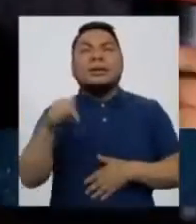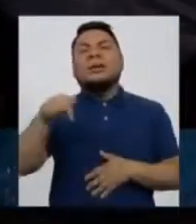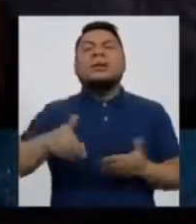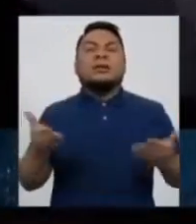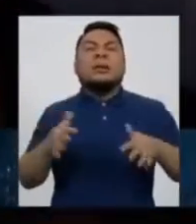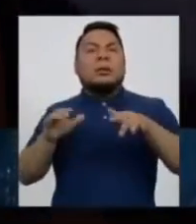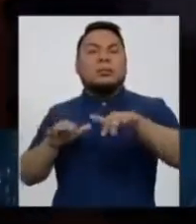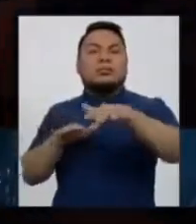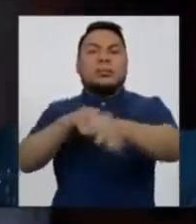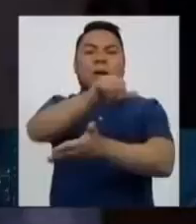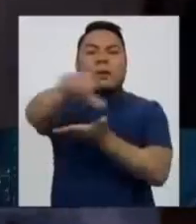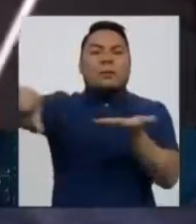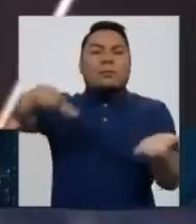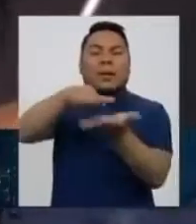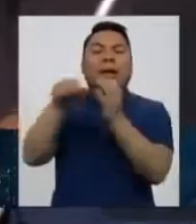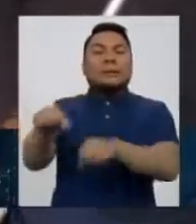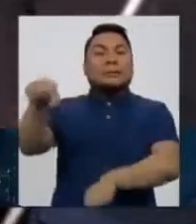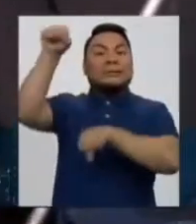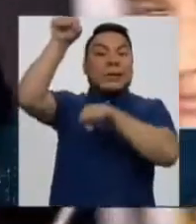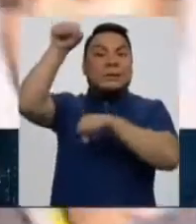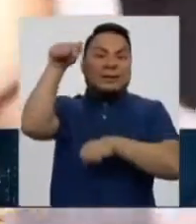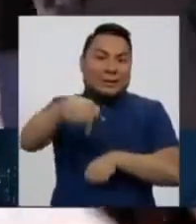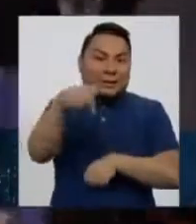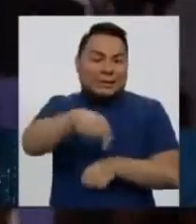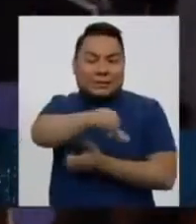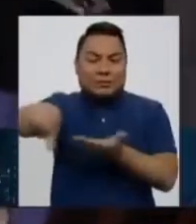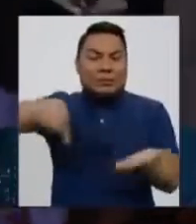la Plaza San Martín. Ya he recorrido ya